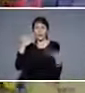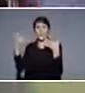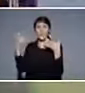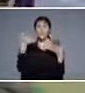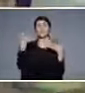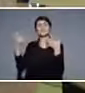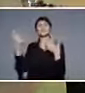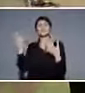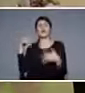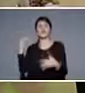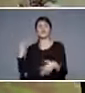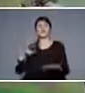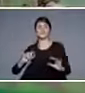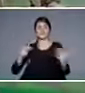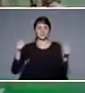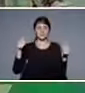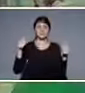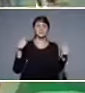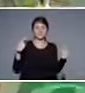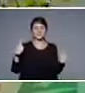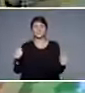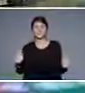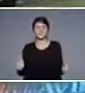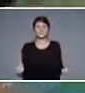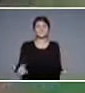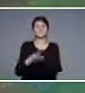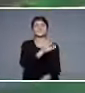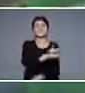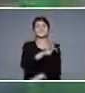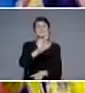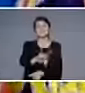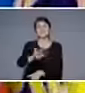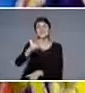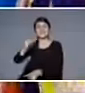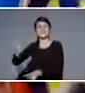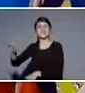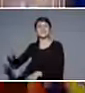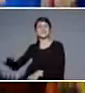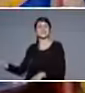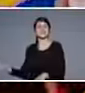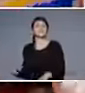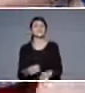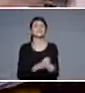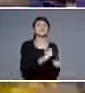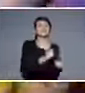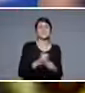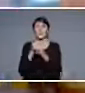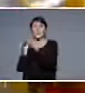ya empieza aquí. ¡Dice la murga! Sí, sí, sí, sí, sí.